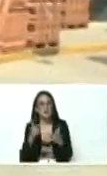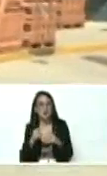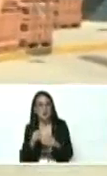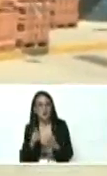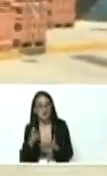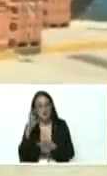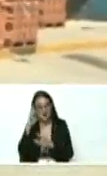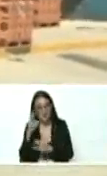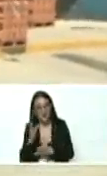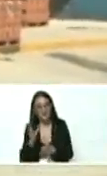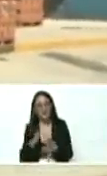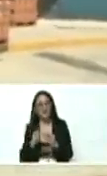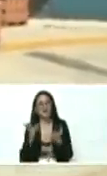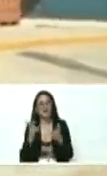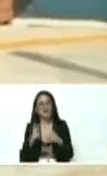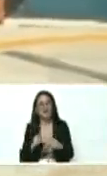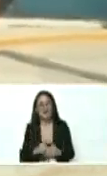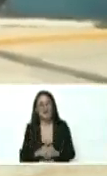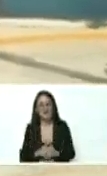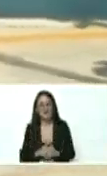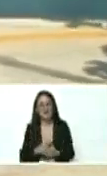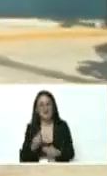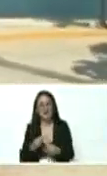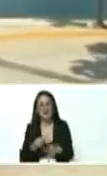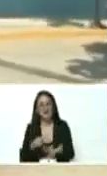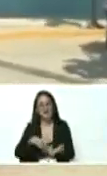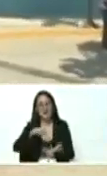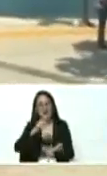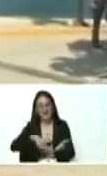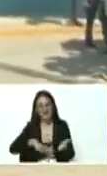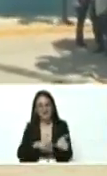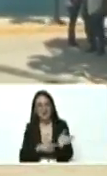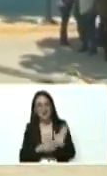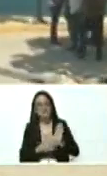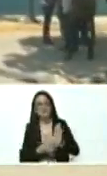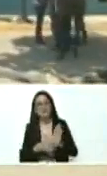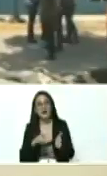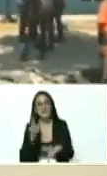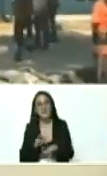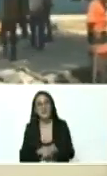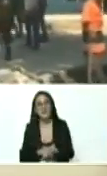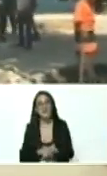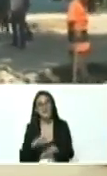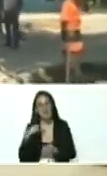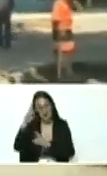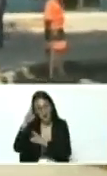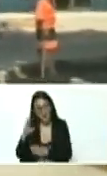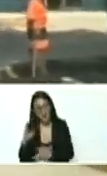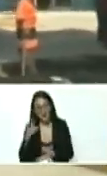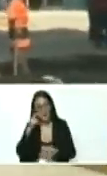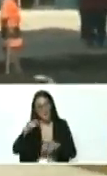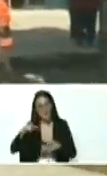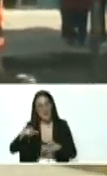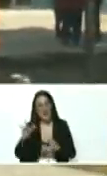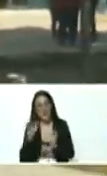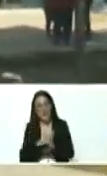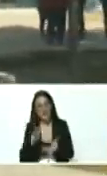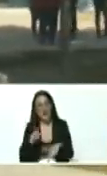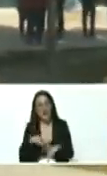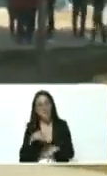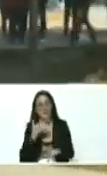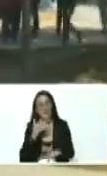respetos a los administradores, los que hacen los puntos de cuenta, mis respetos a los que hacen los puntos de cuenta, pero hubieran